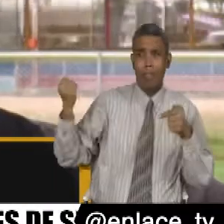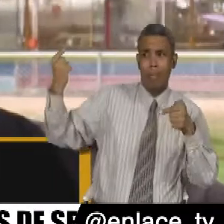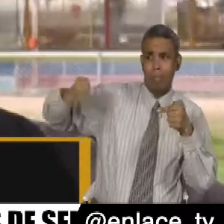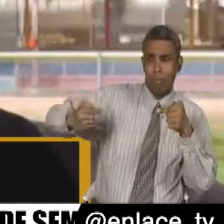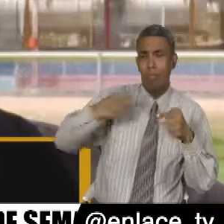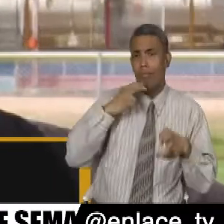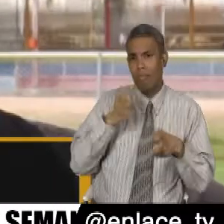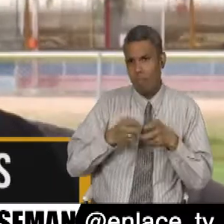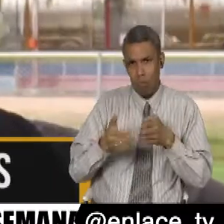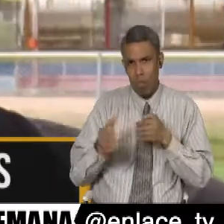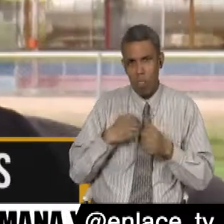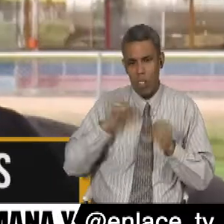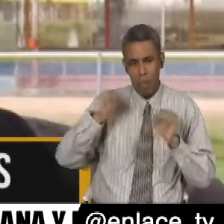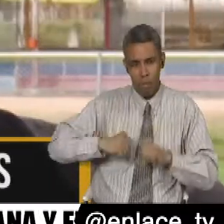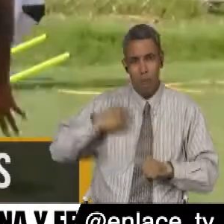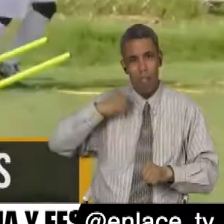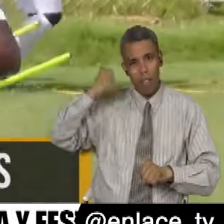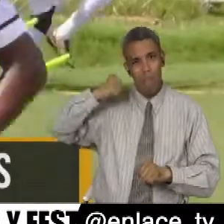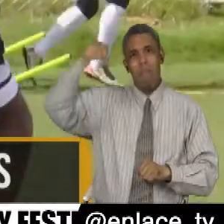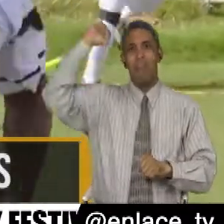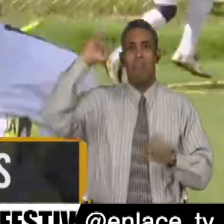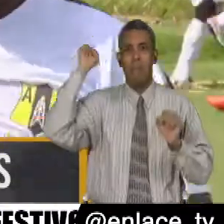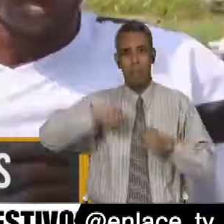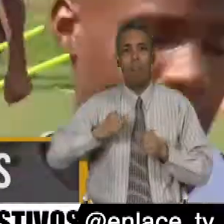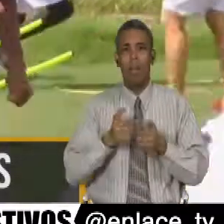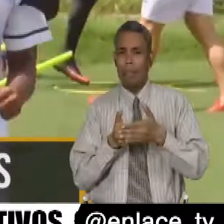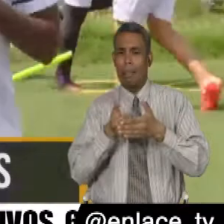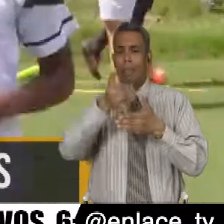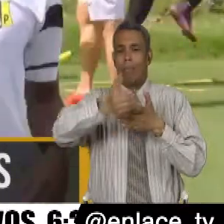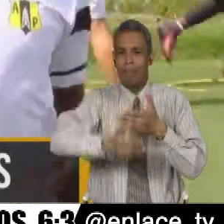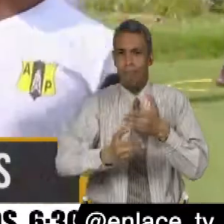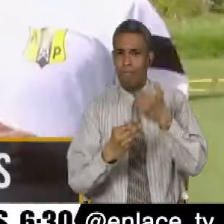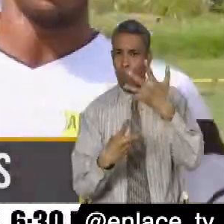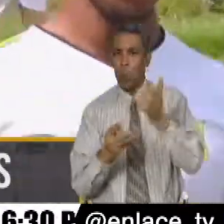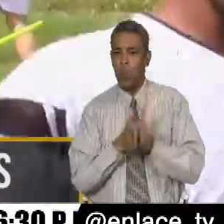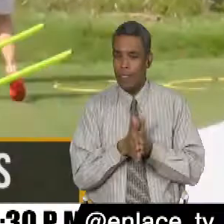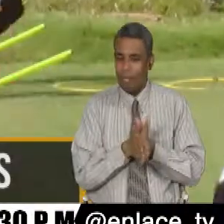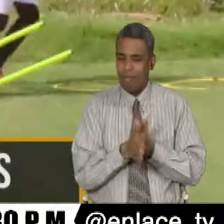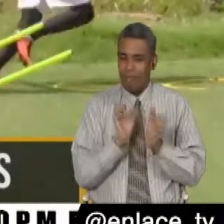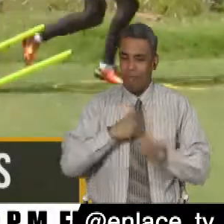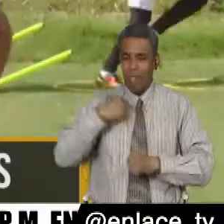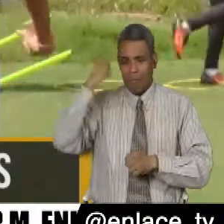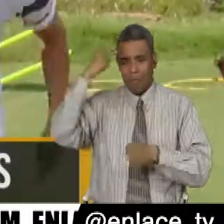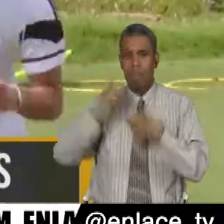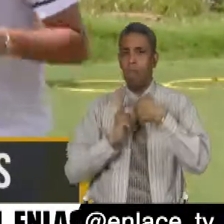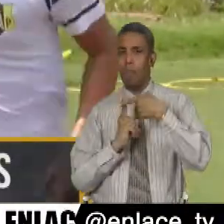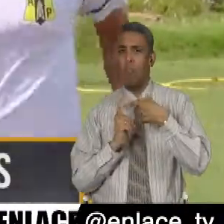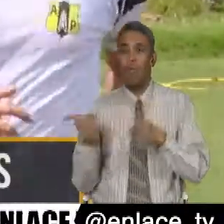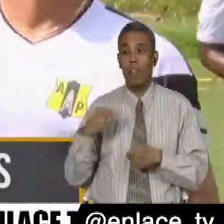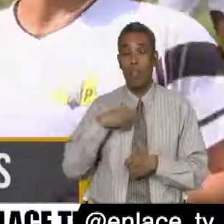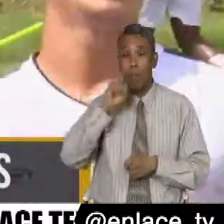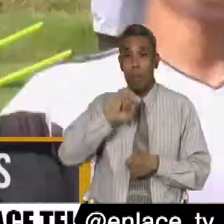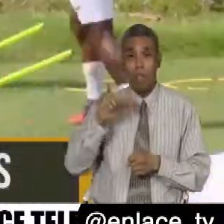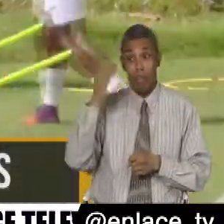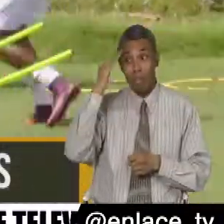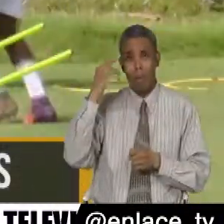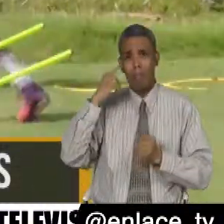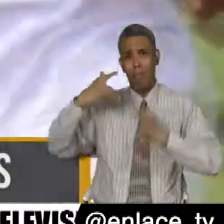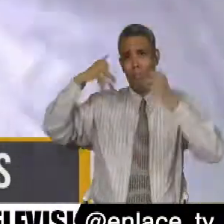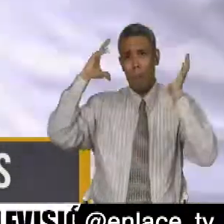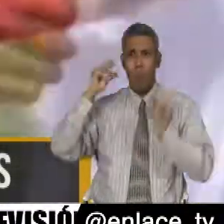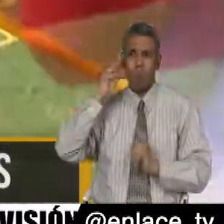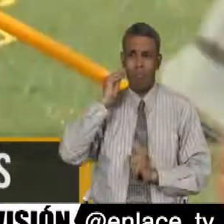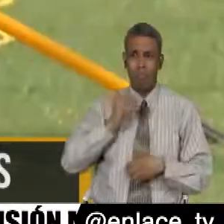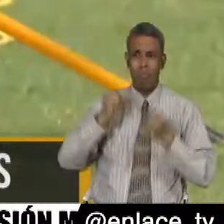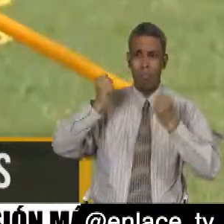que que se puede ganar y que podemos seguir soñando con entrar a la zona que saber de que medellín es un rival que insta cuando ccoo para un rival